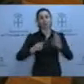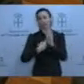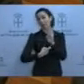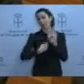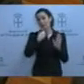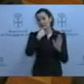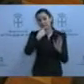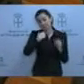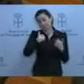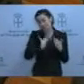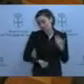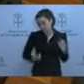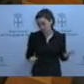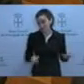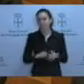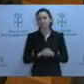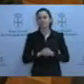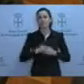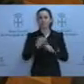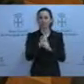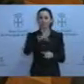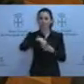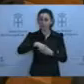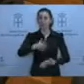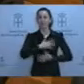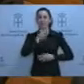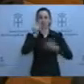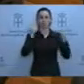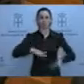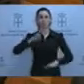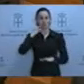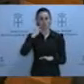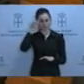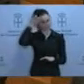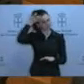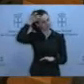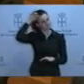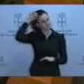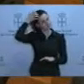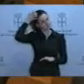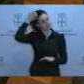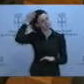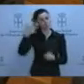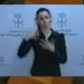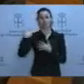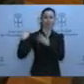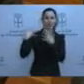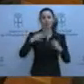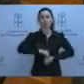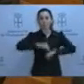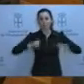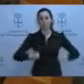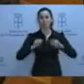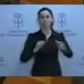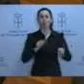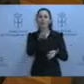no es así, las actividades de la Fundación del Parque Histórico del Navia desde el momento de su constitución hace 10 años. De hecho, a